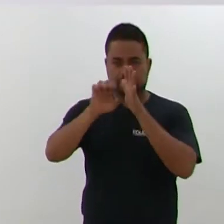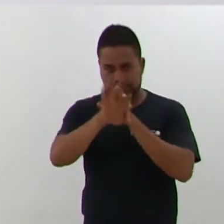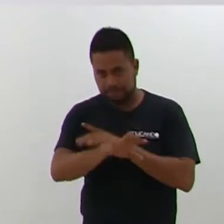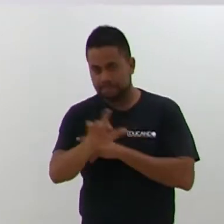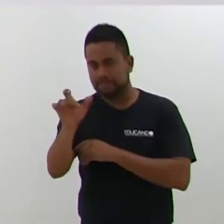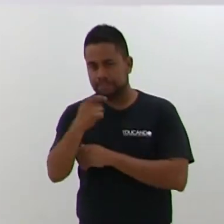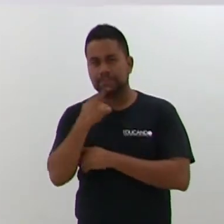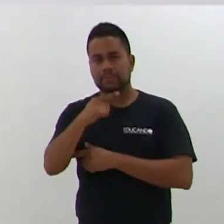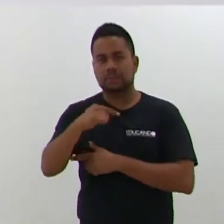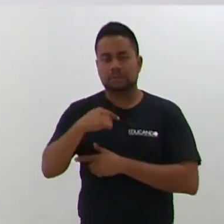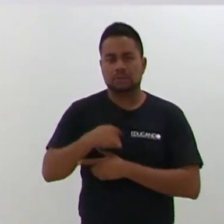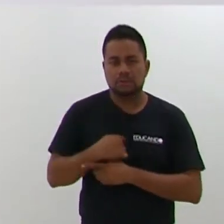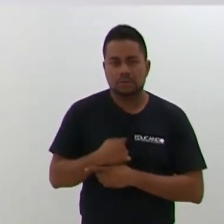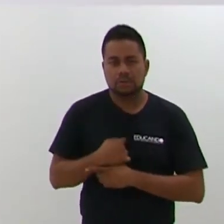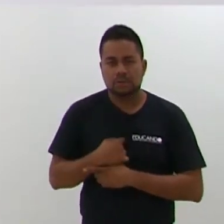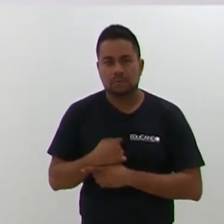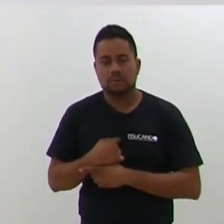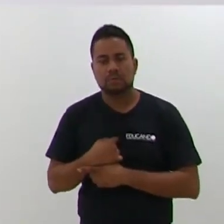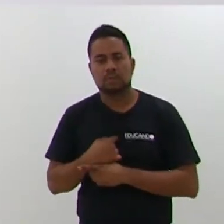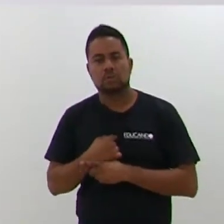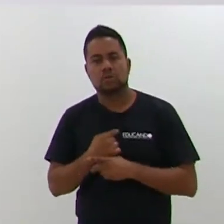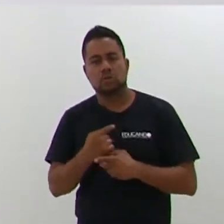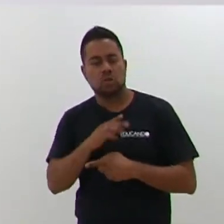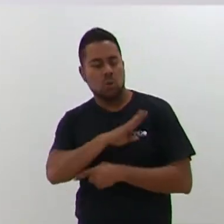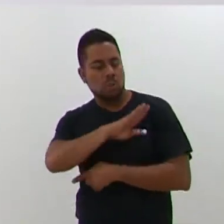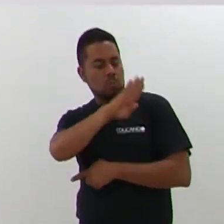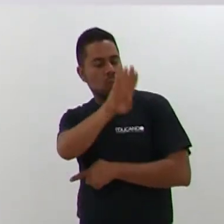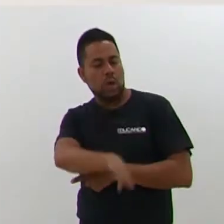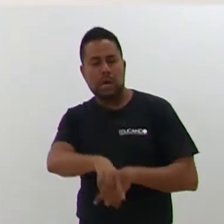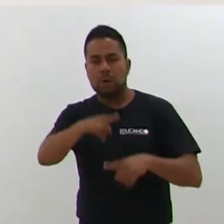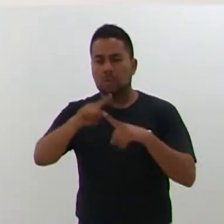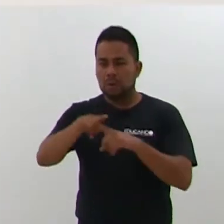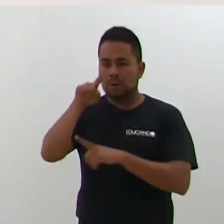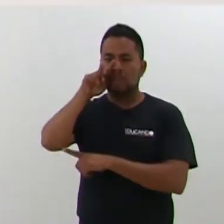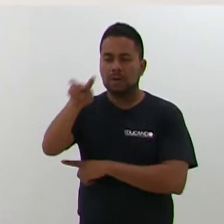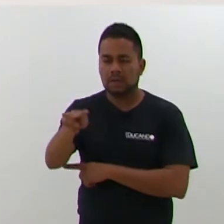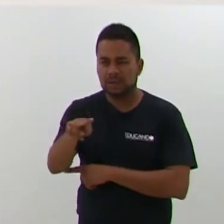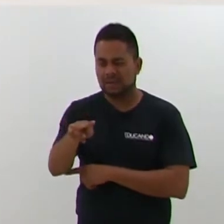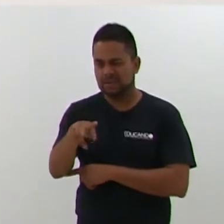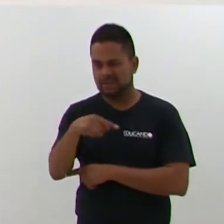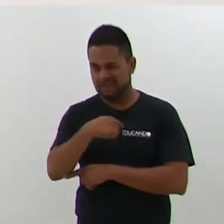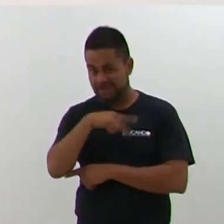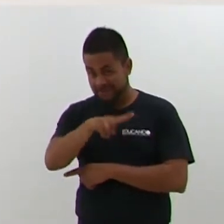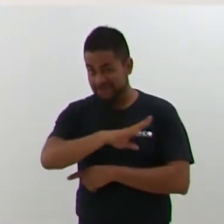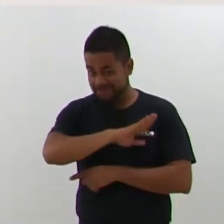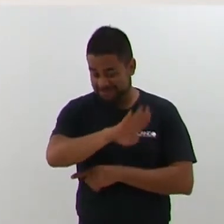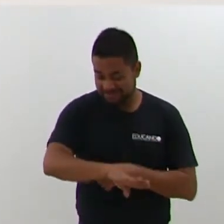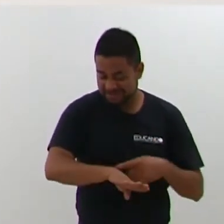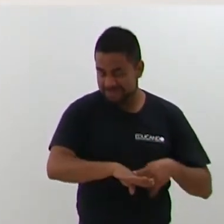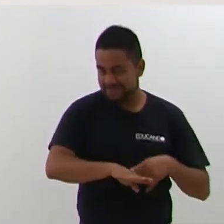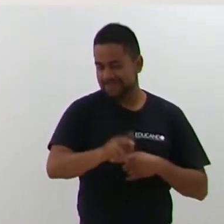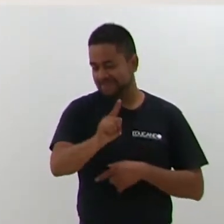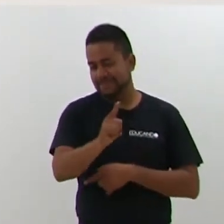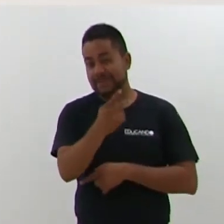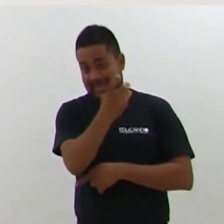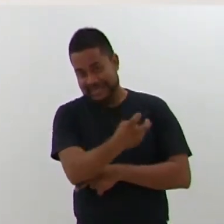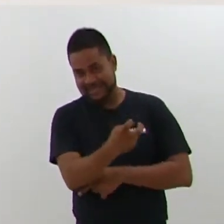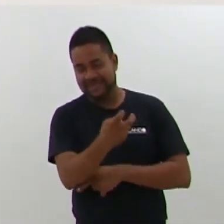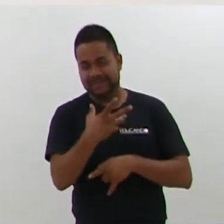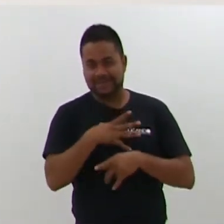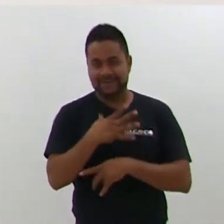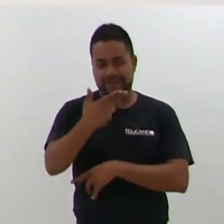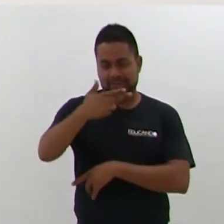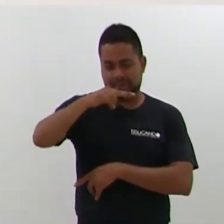nosotros decimos yo muero por verte, pues no nos vamos a morir, ¿verdad? Es una exageración. A eso se le llama hipérbole.